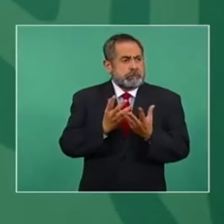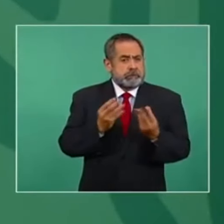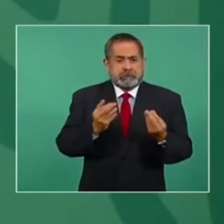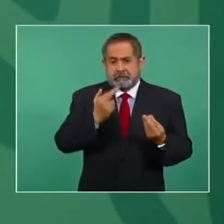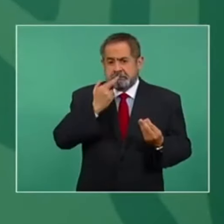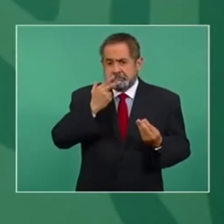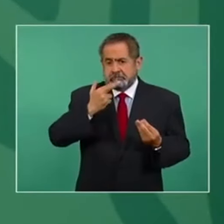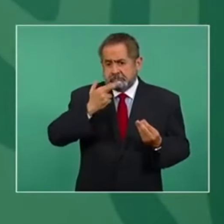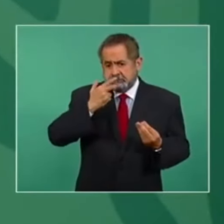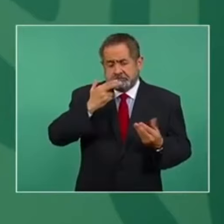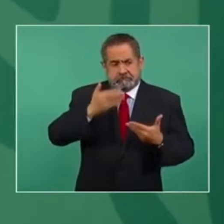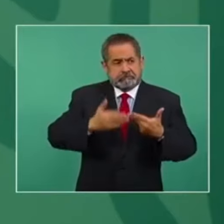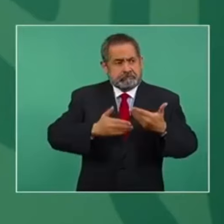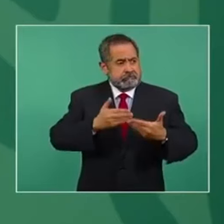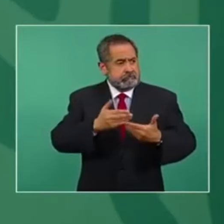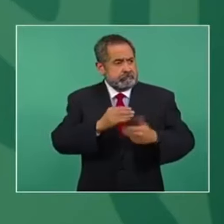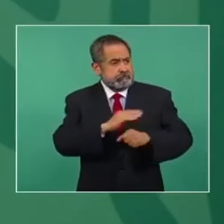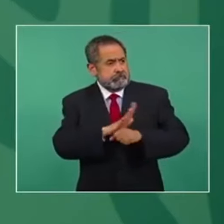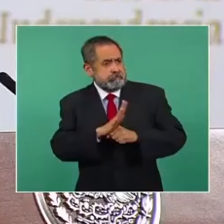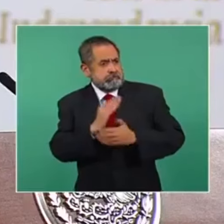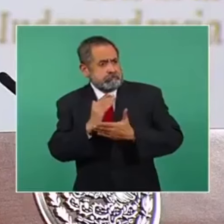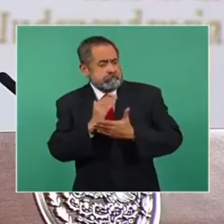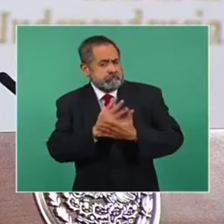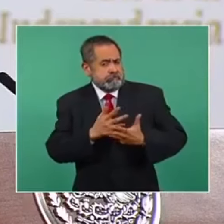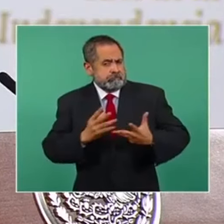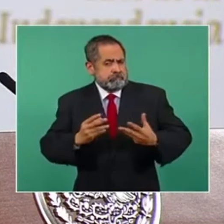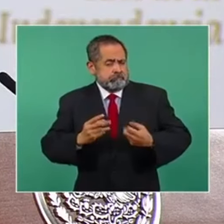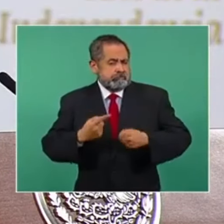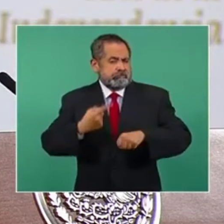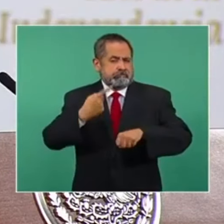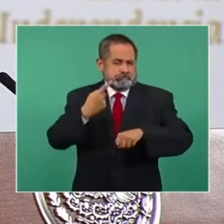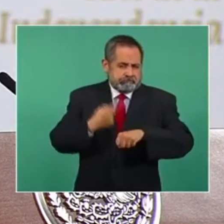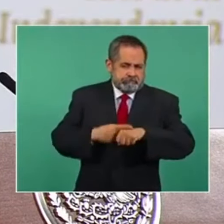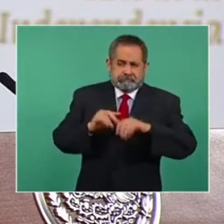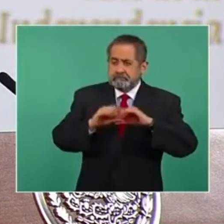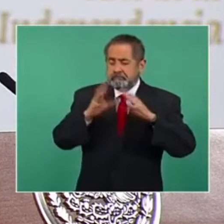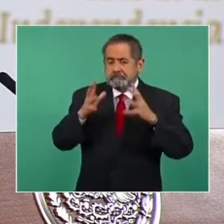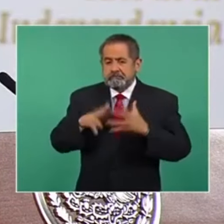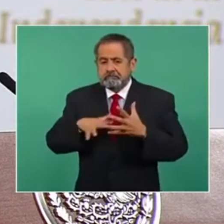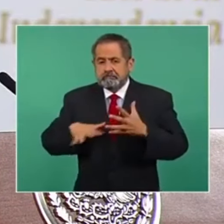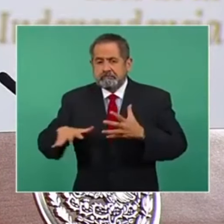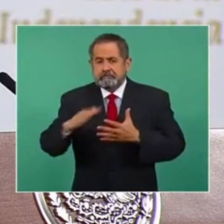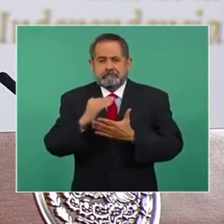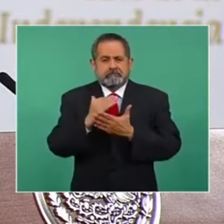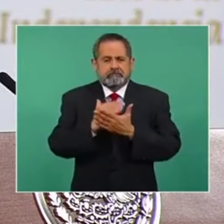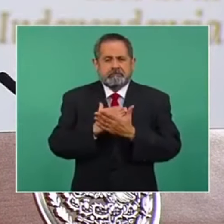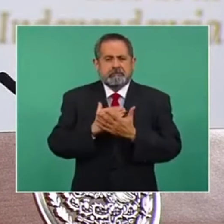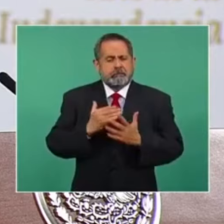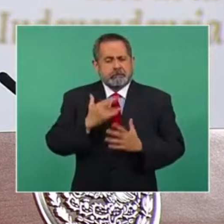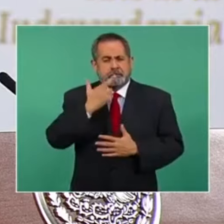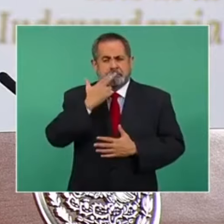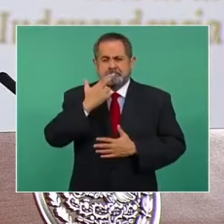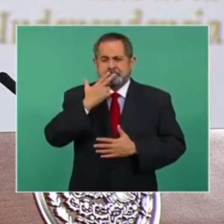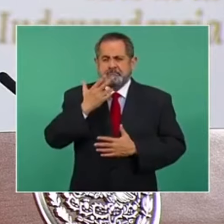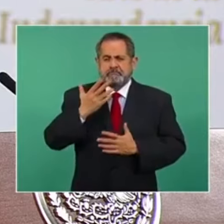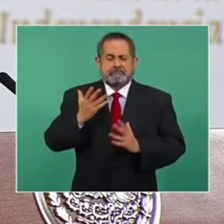el efecto dañinos de la pandemia en todo sentido